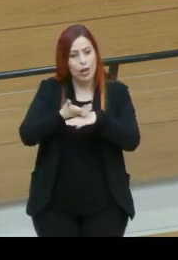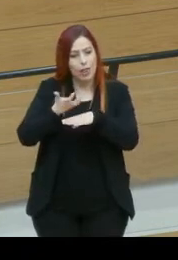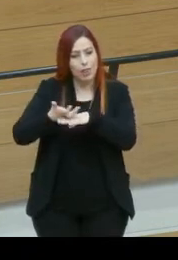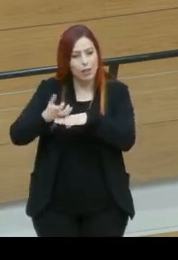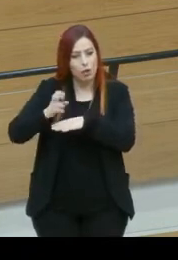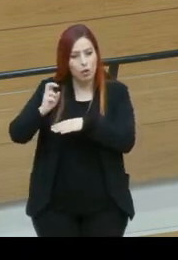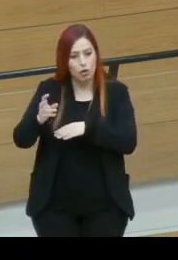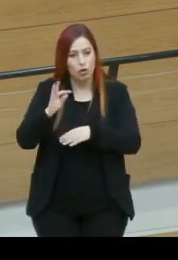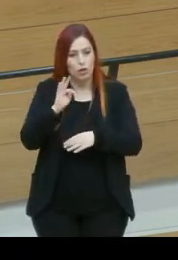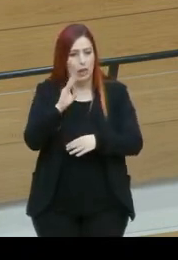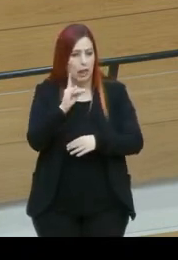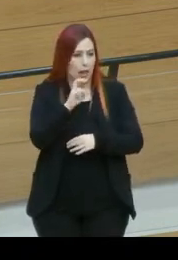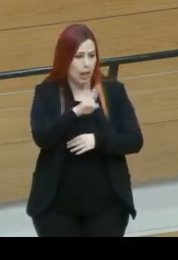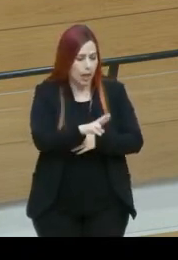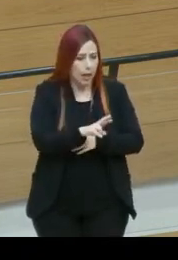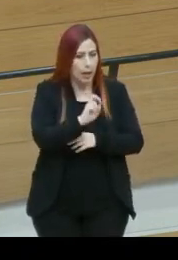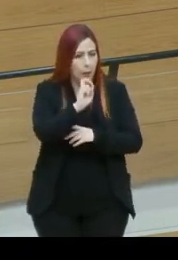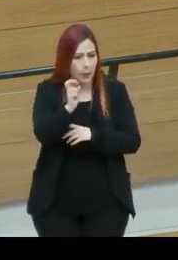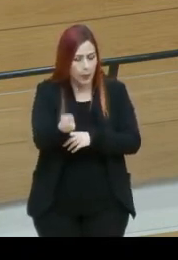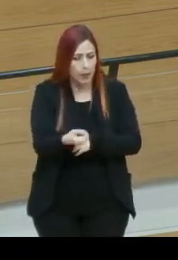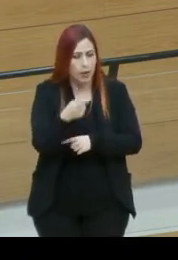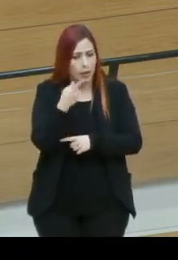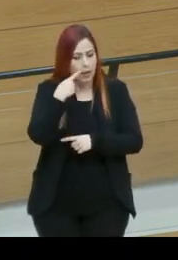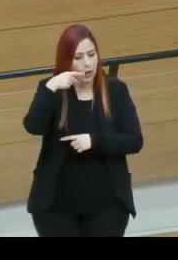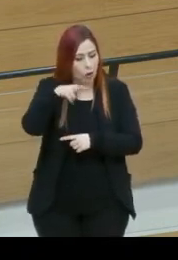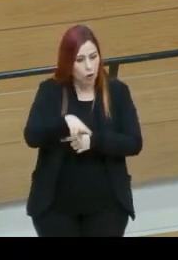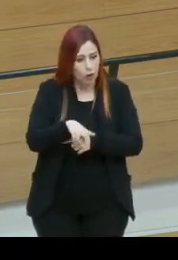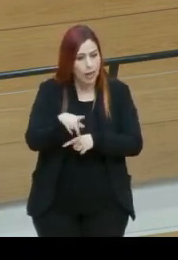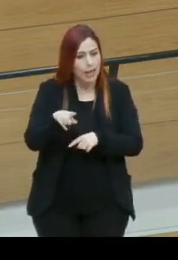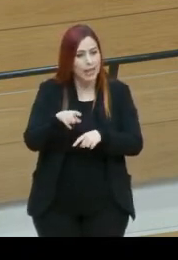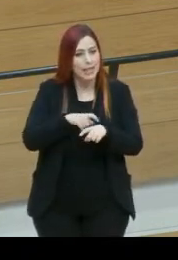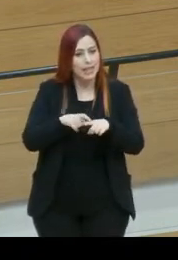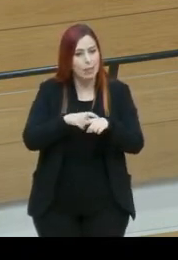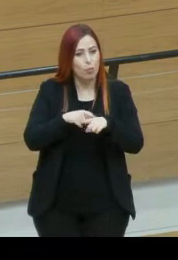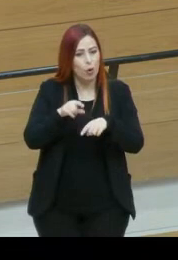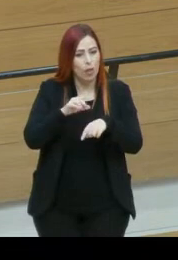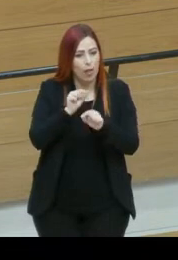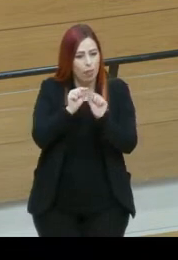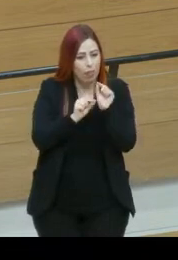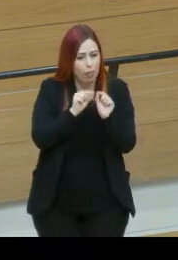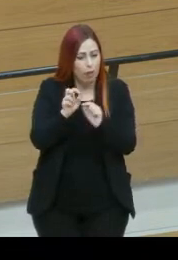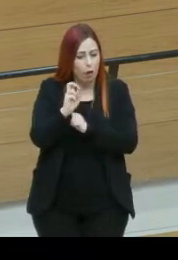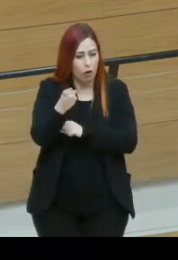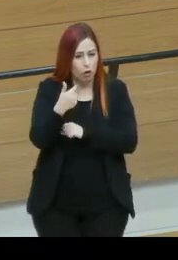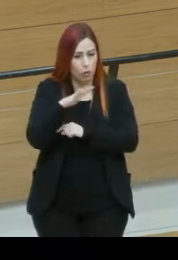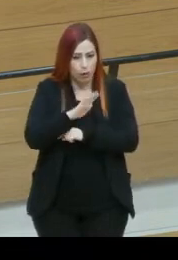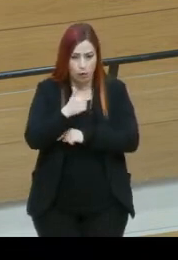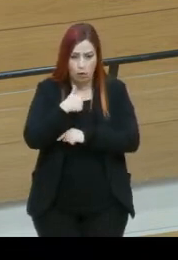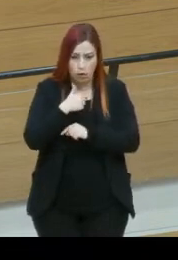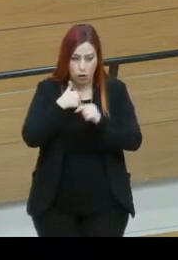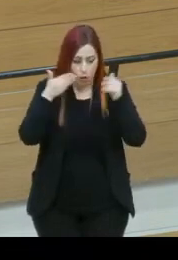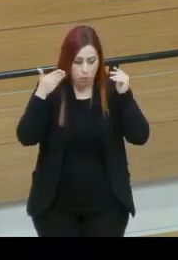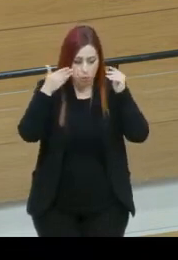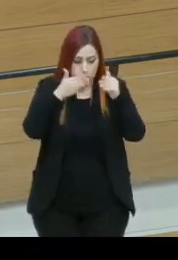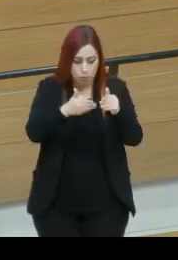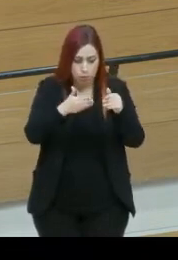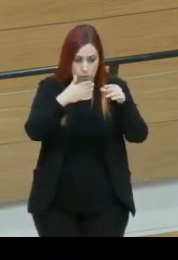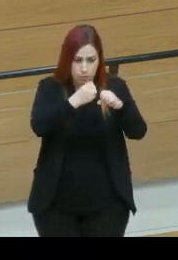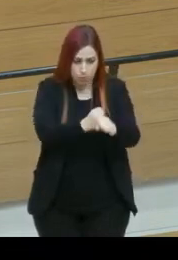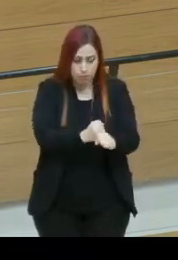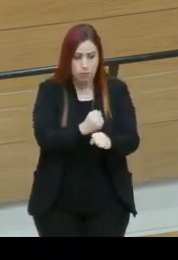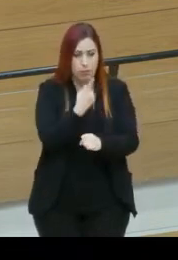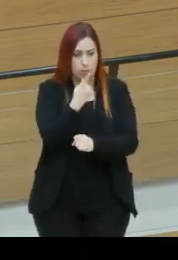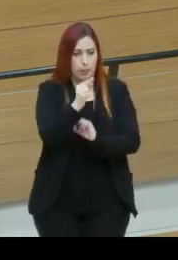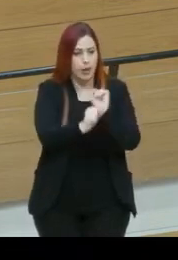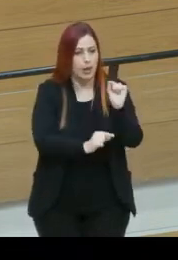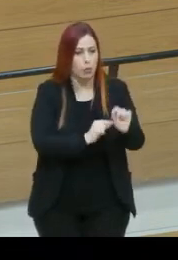los TLR y demás que ya sí que reconocen otro tipo de patógenos, pero yo me centro principalmente en estos virus,